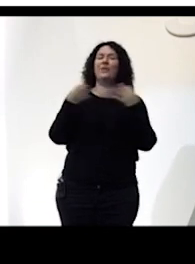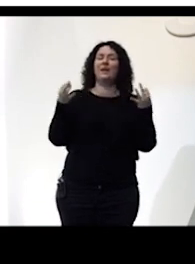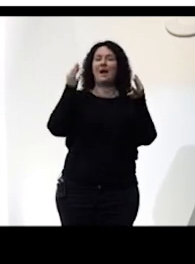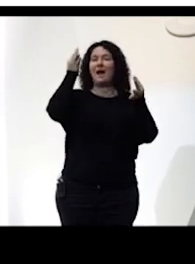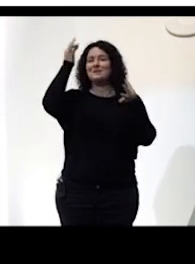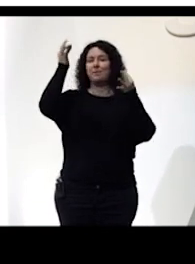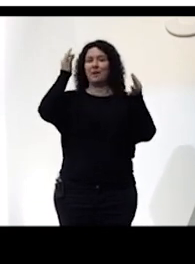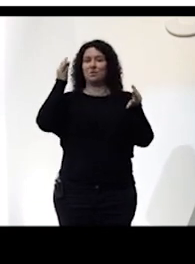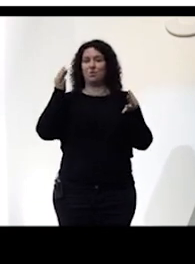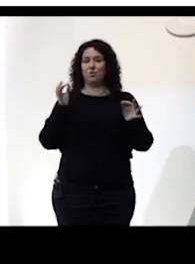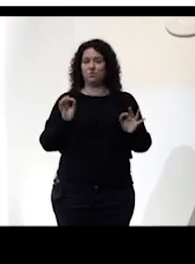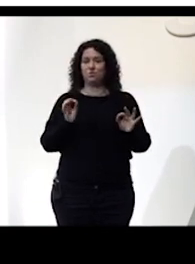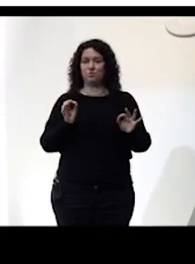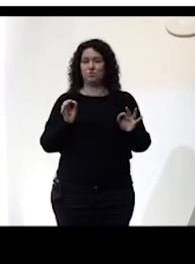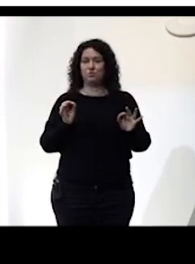aspectos,